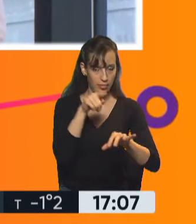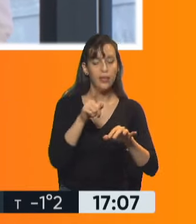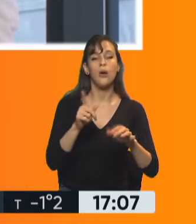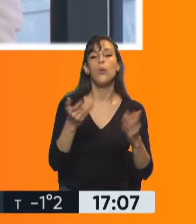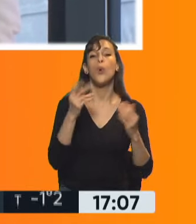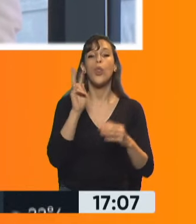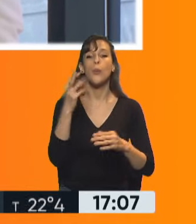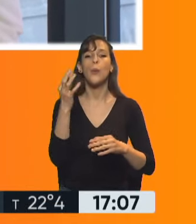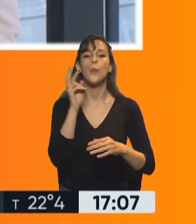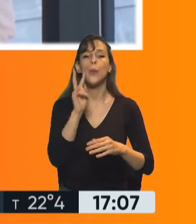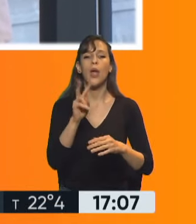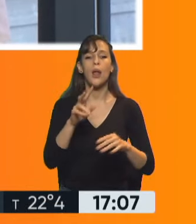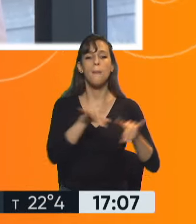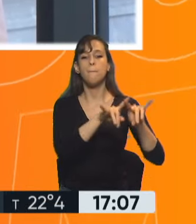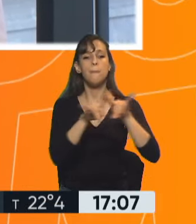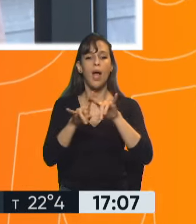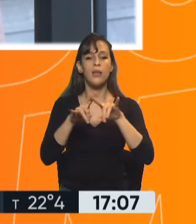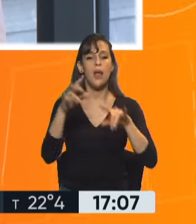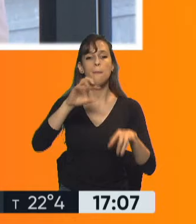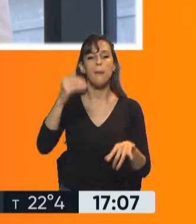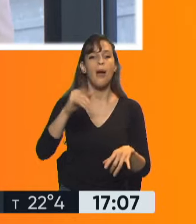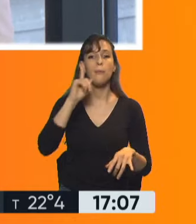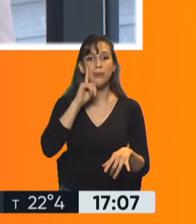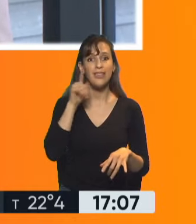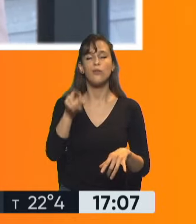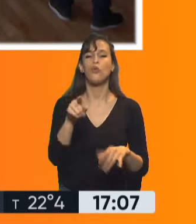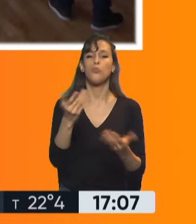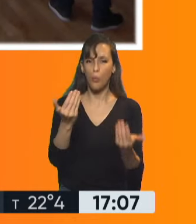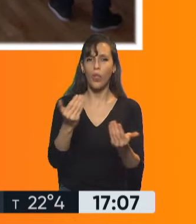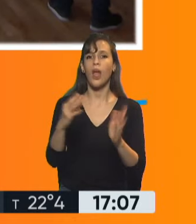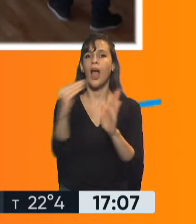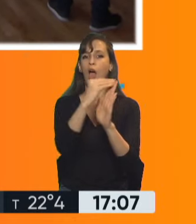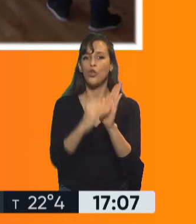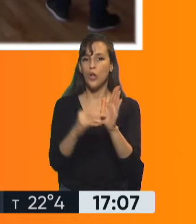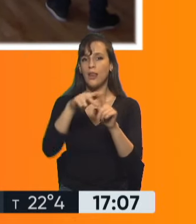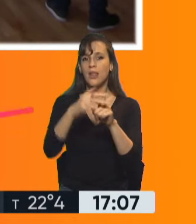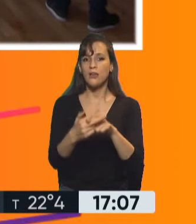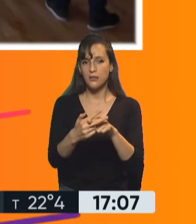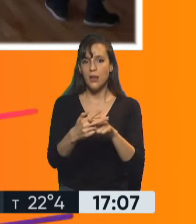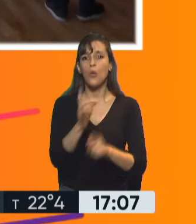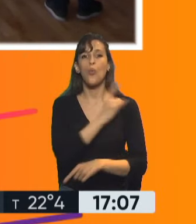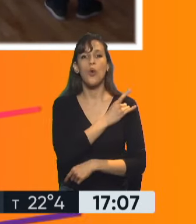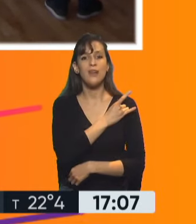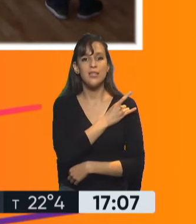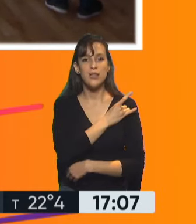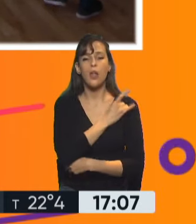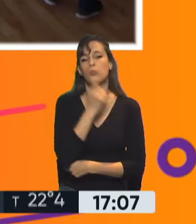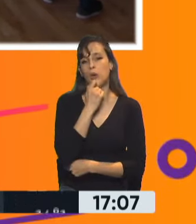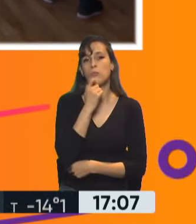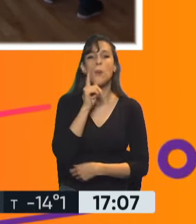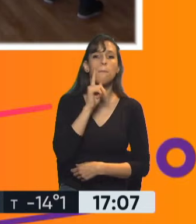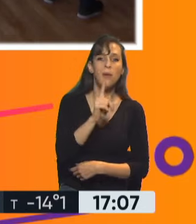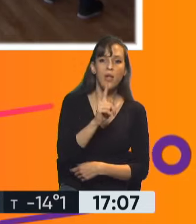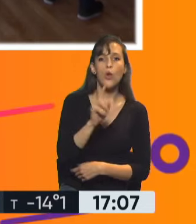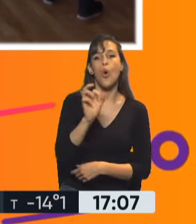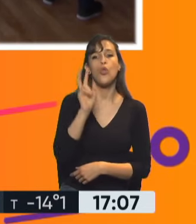todos, y son gratis, absolutamente gratis, y además se pueden anotar en talleres de universidades que por ahí quedan a 1.000, 2.000 kilómetros de distancia de